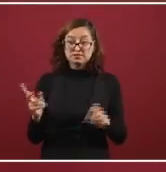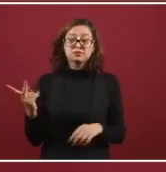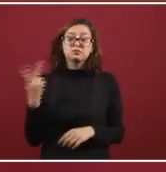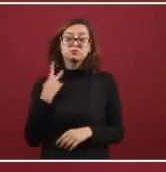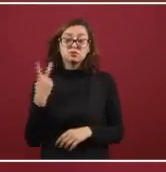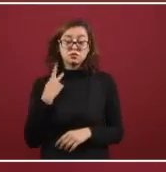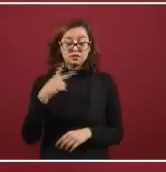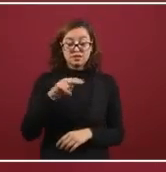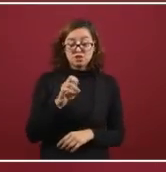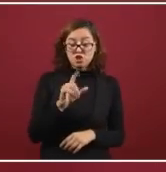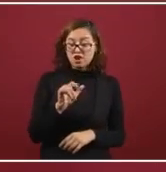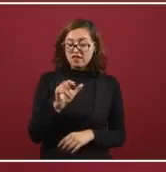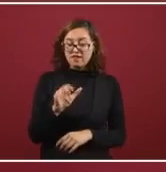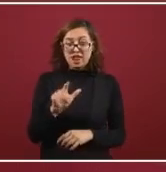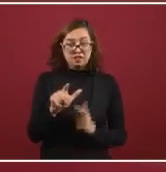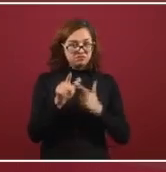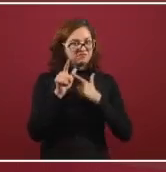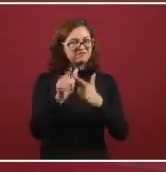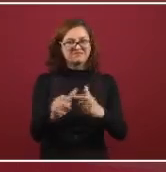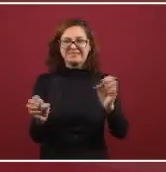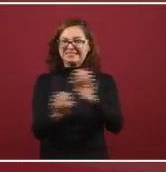política neoliberal